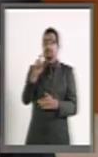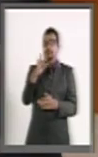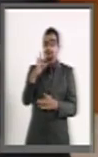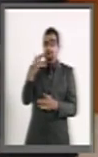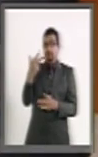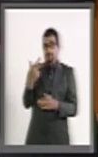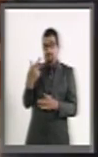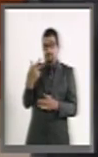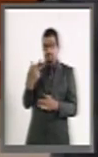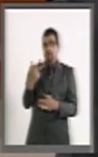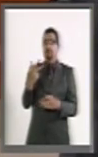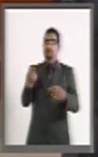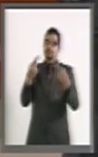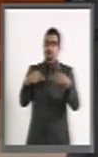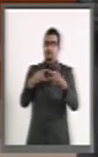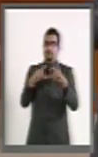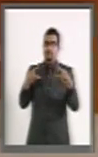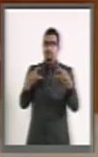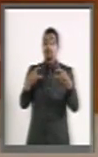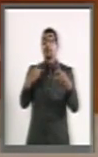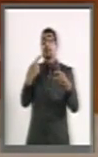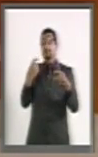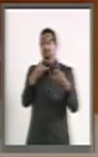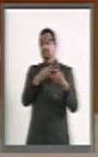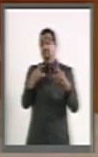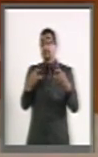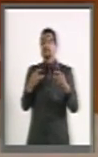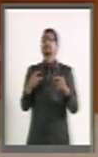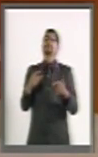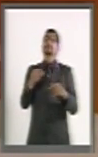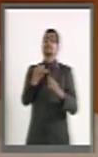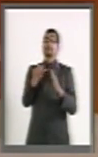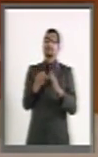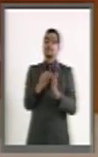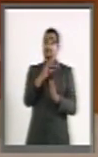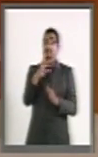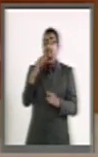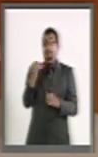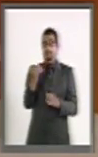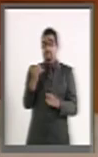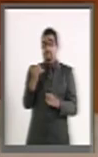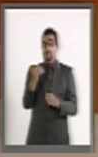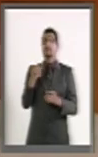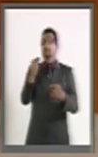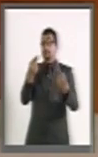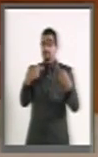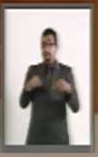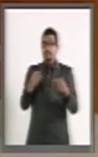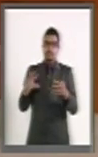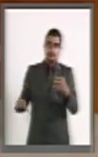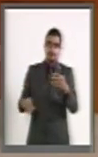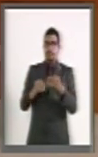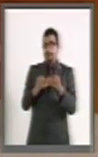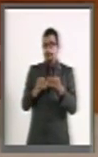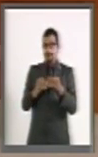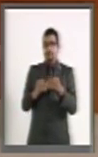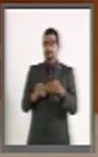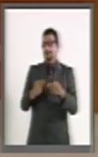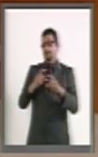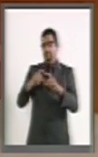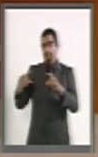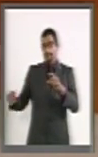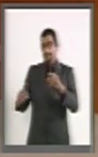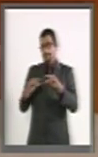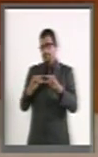158, la fracción primera del artículo 159 y se adicionan una